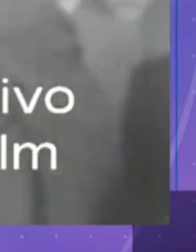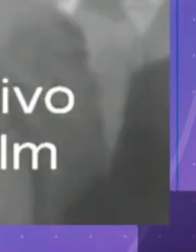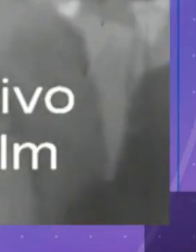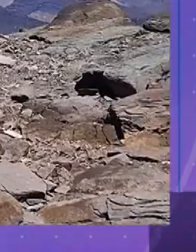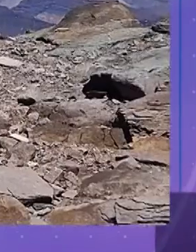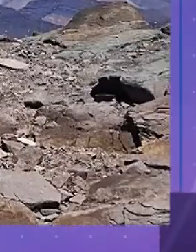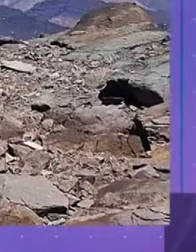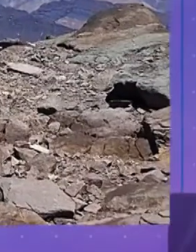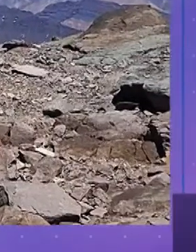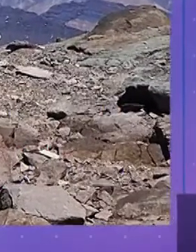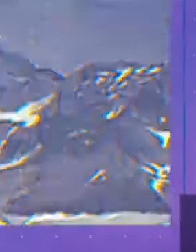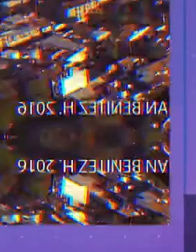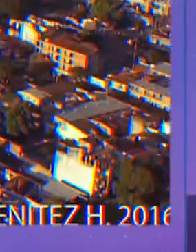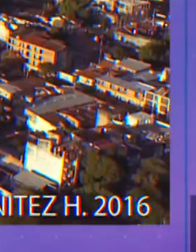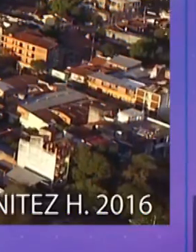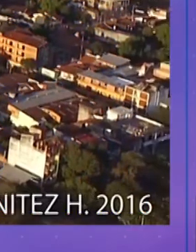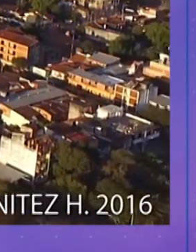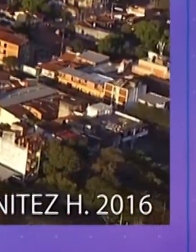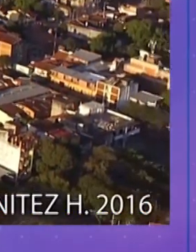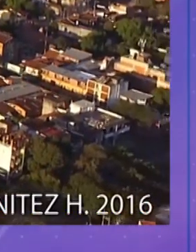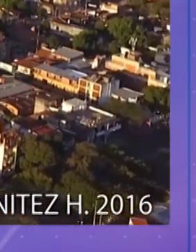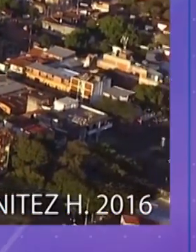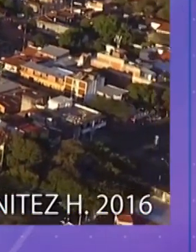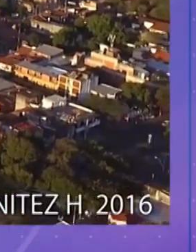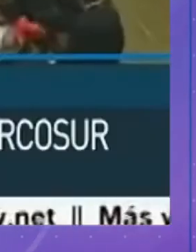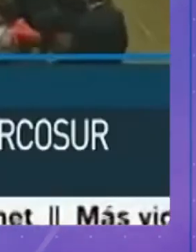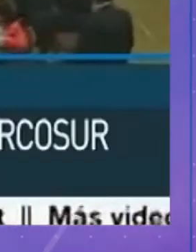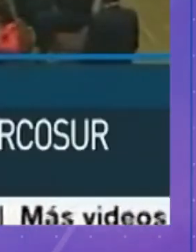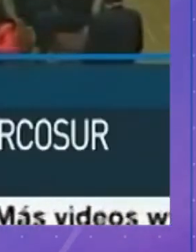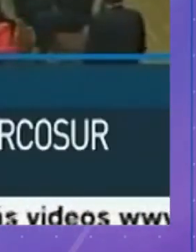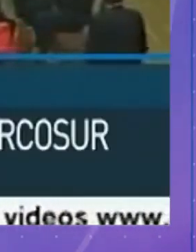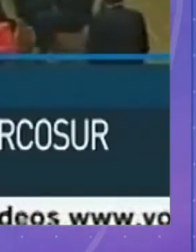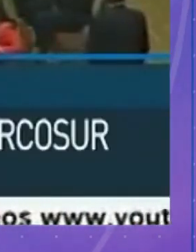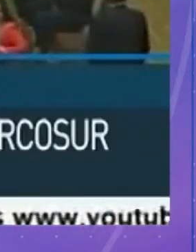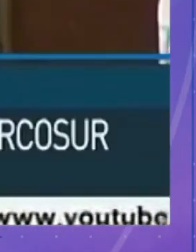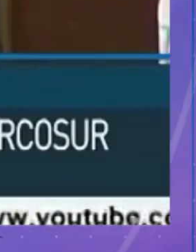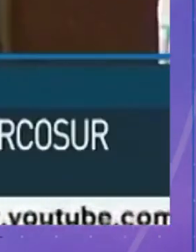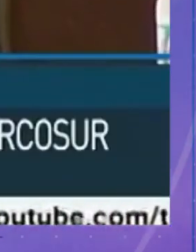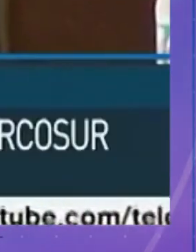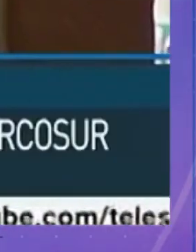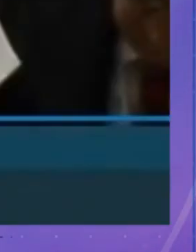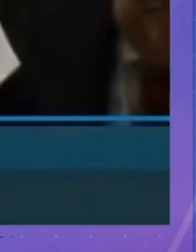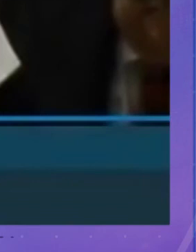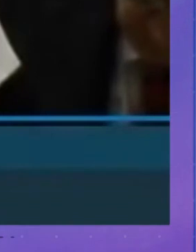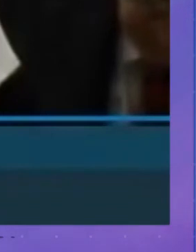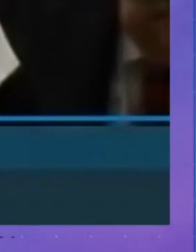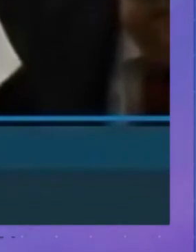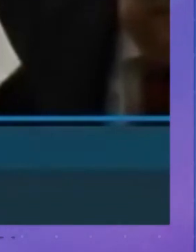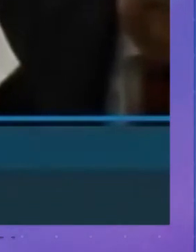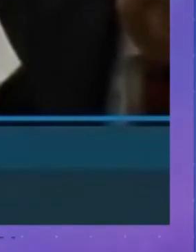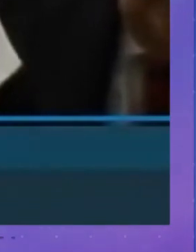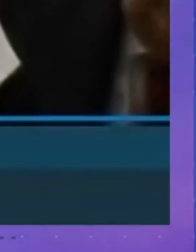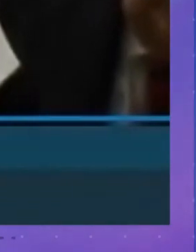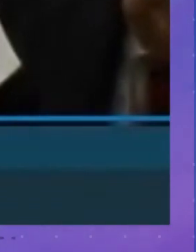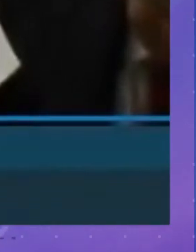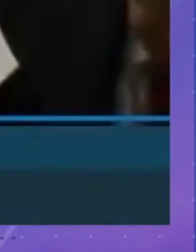Goulart. En la otra cumbre, realizada ese año en Asunción de Paraguay, se firmaron 4 documentos. El más importante